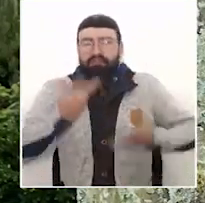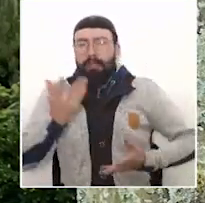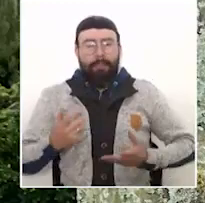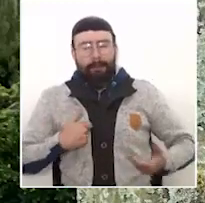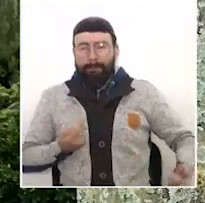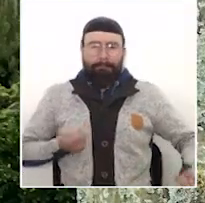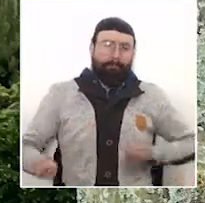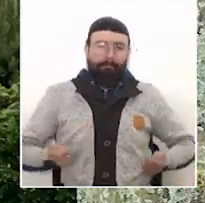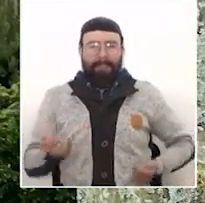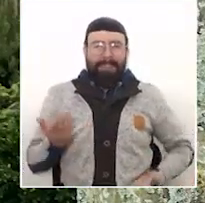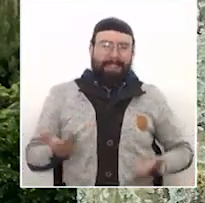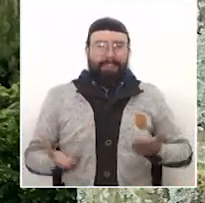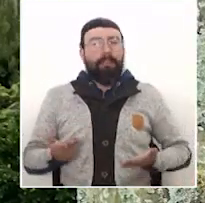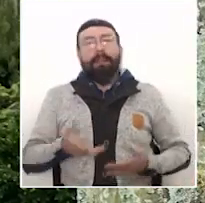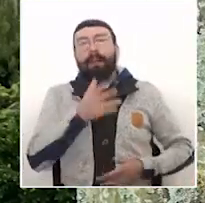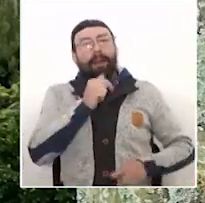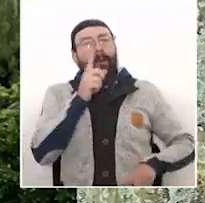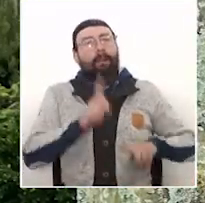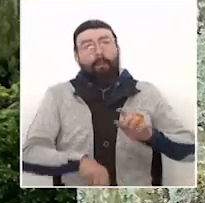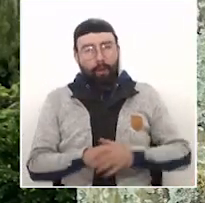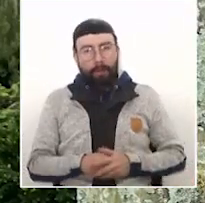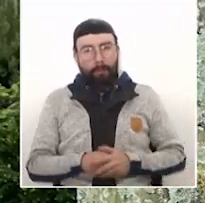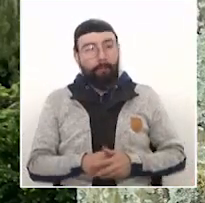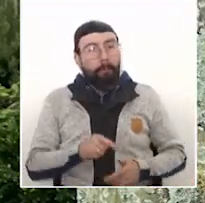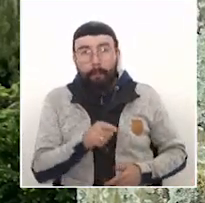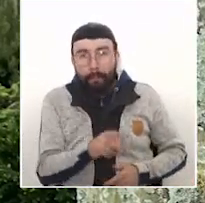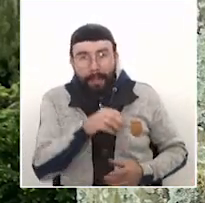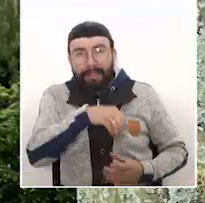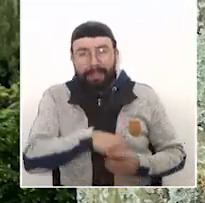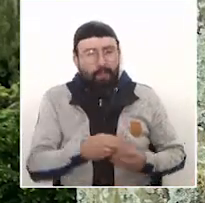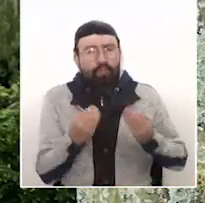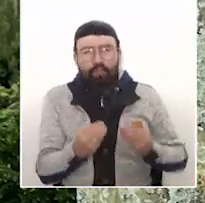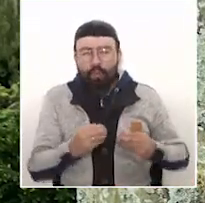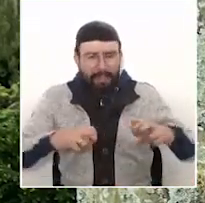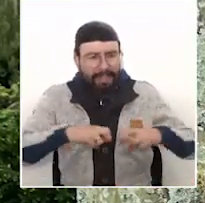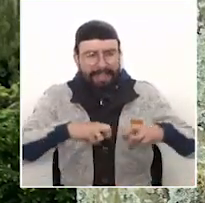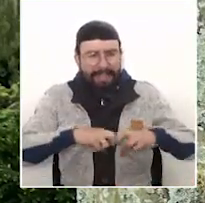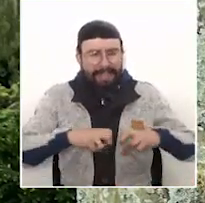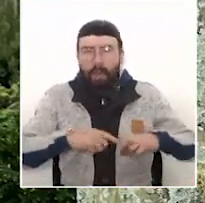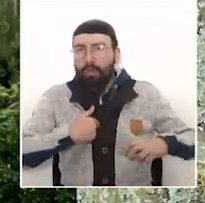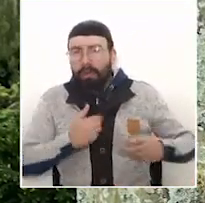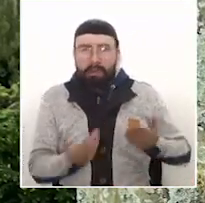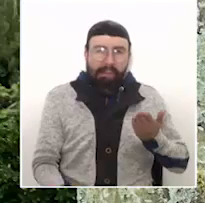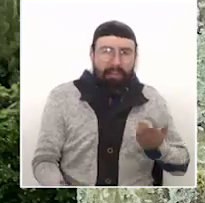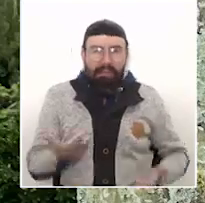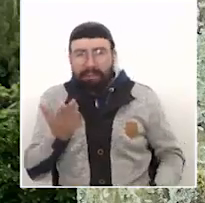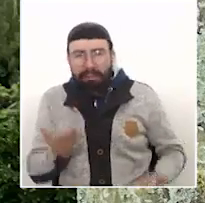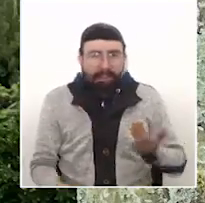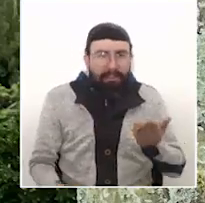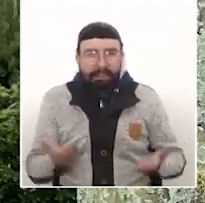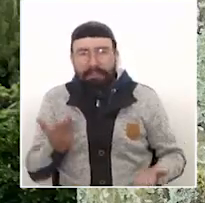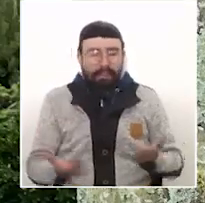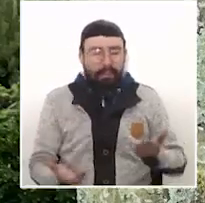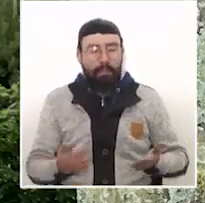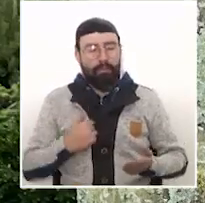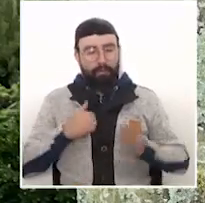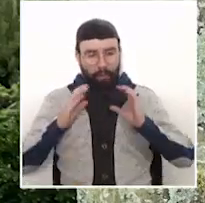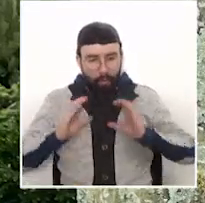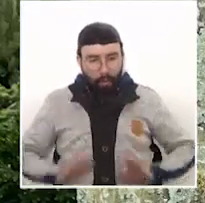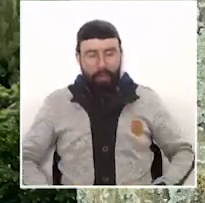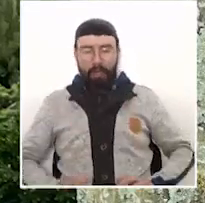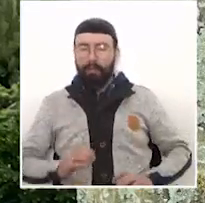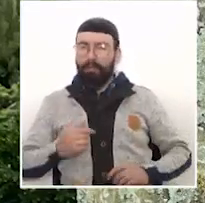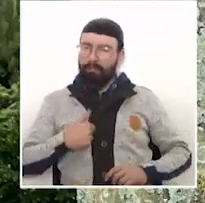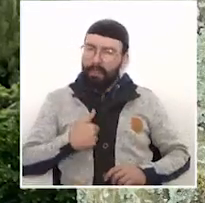regularlas. Entonces ese cúmulo energético que está allí en desequilibrio genera un impacto directamente en mi cuerpo